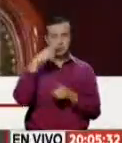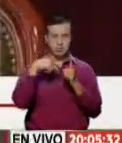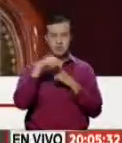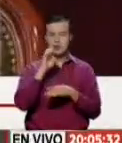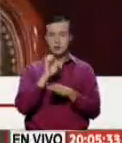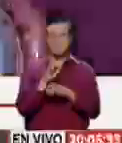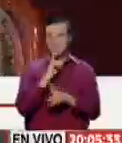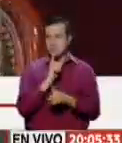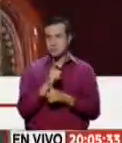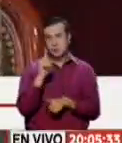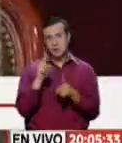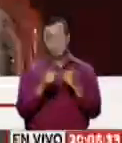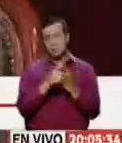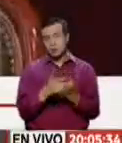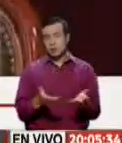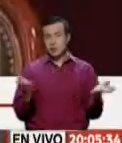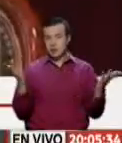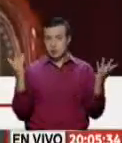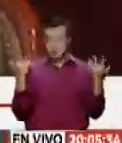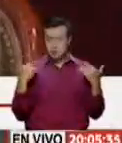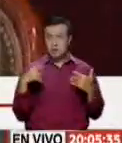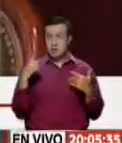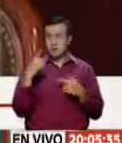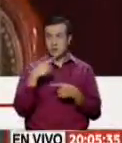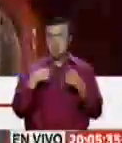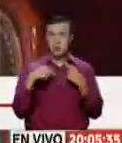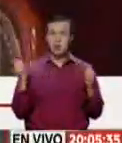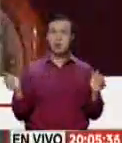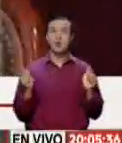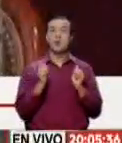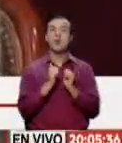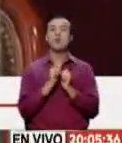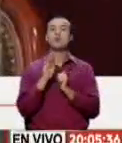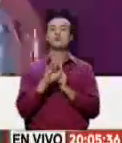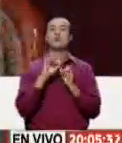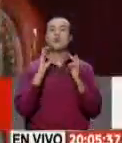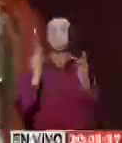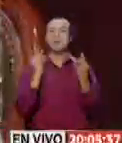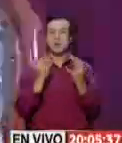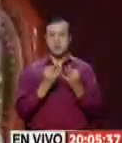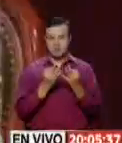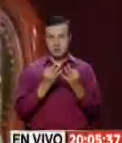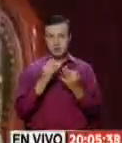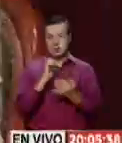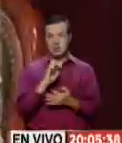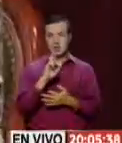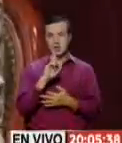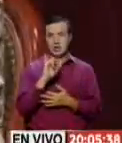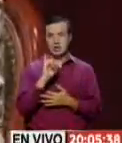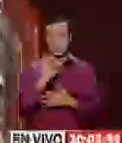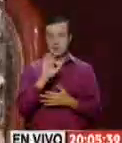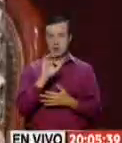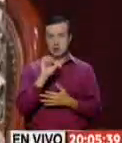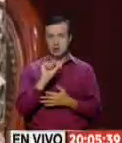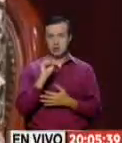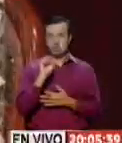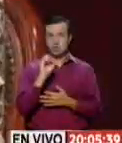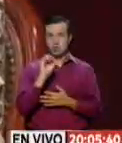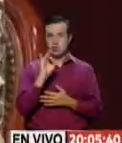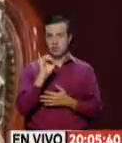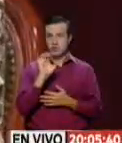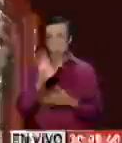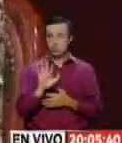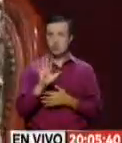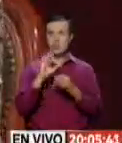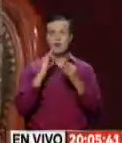horas. Seguramente también vendrán acompañando a la familia de Erika Sofía, que está esperando